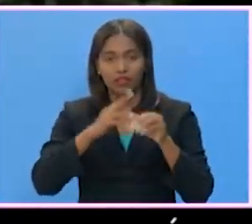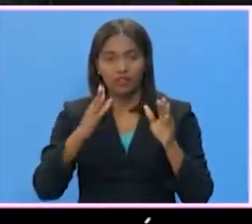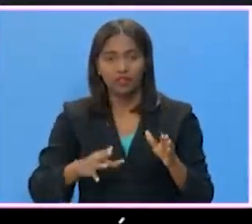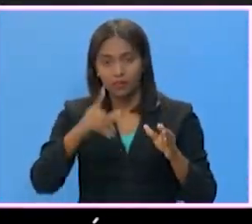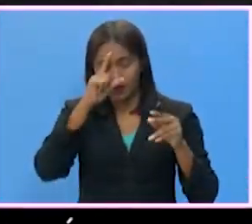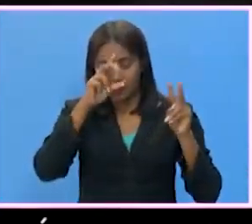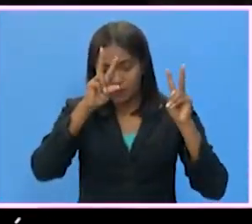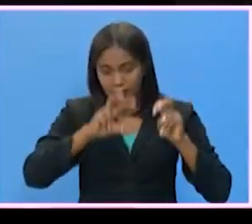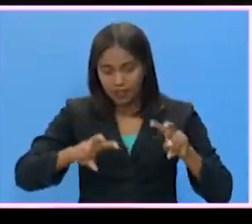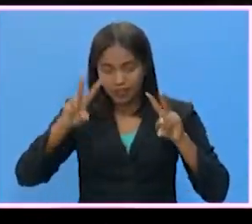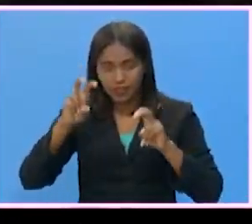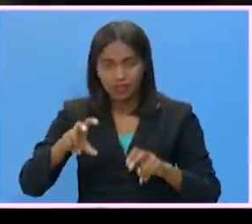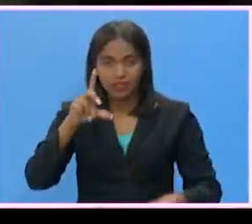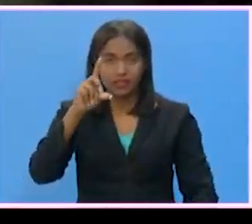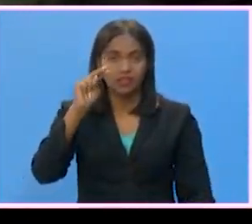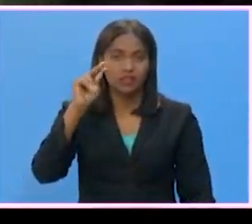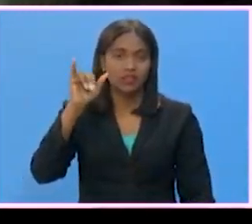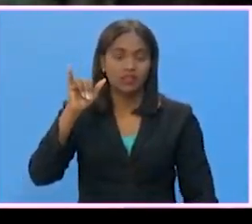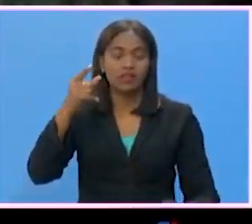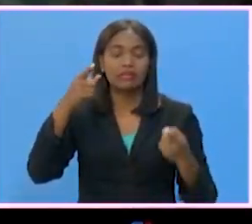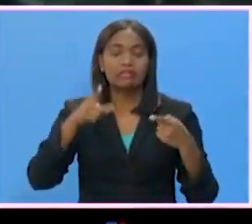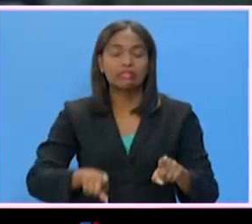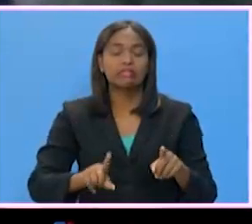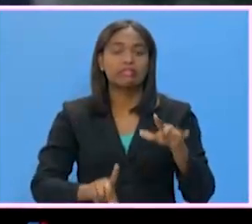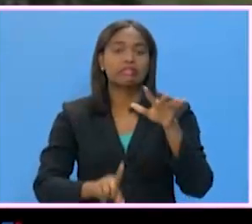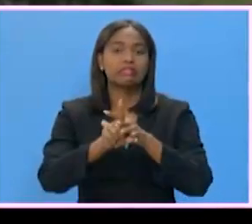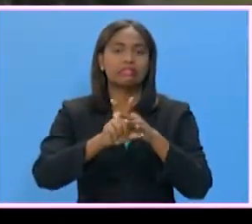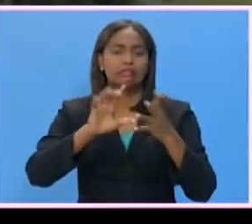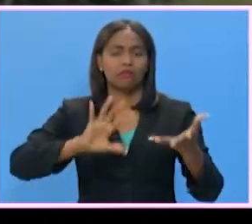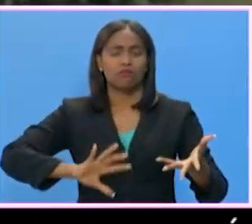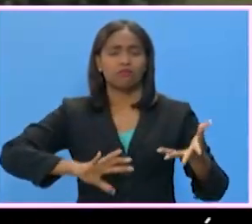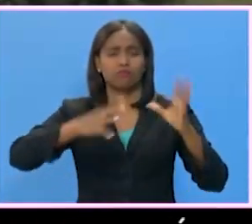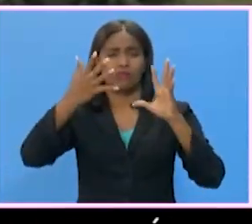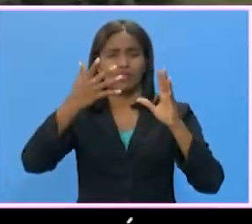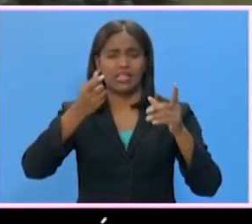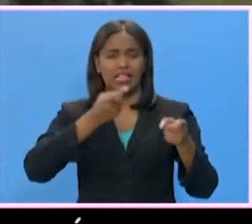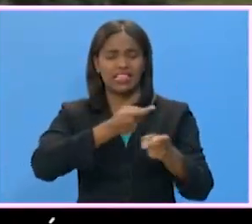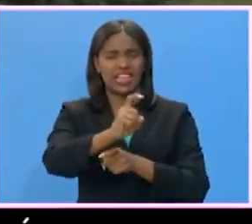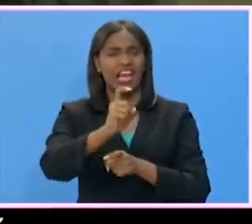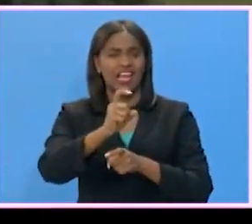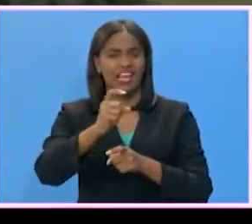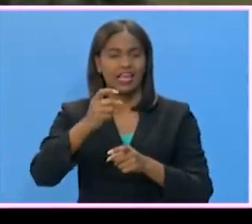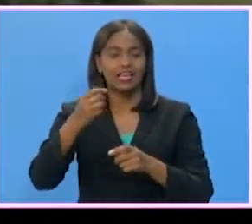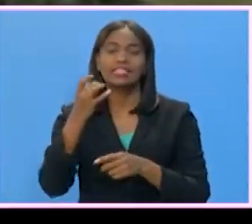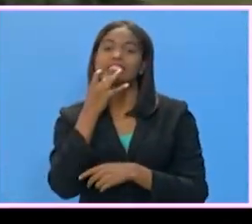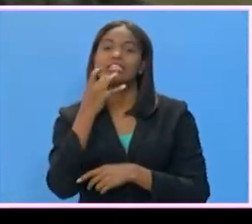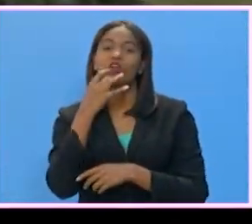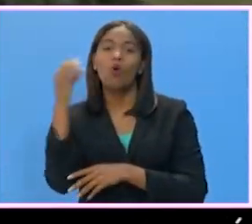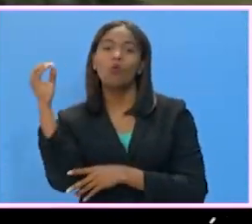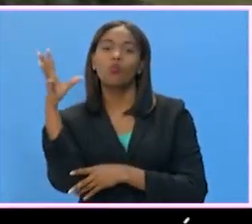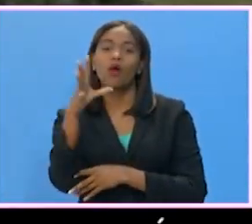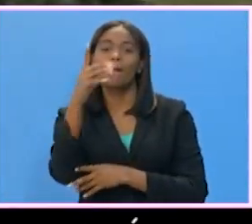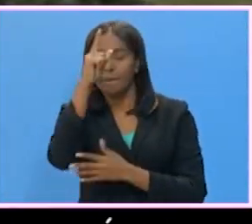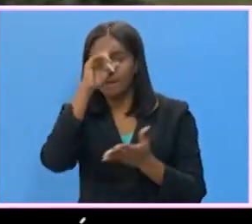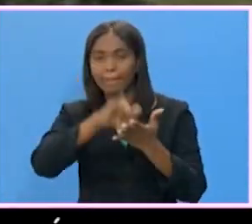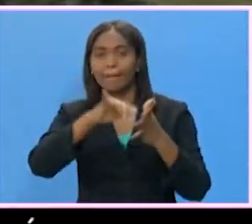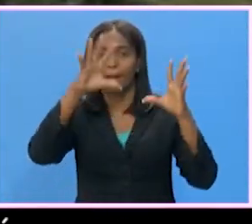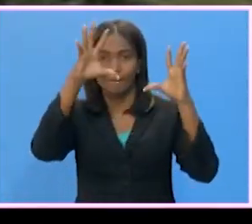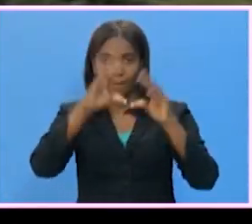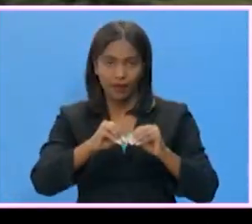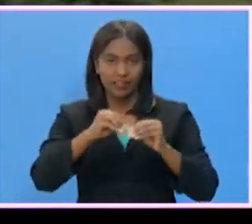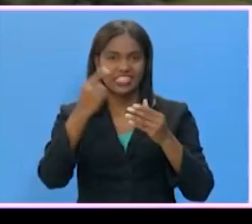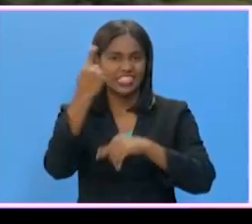de Investigación, DNI, a un eventual sabotaje en el Servicio Eléctrico Nacional y que habría producido los apagones de los últimos